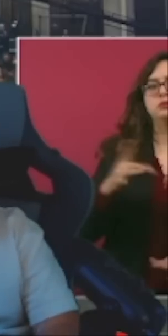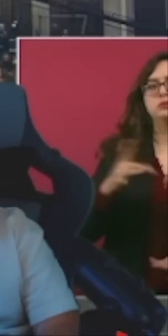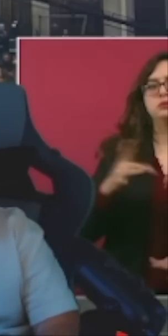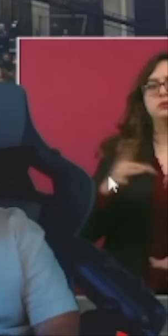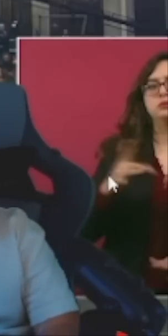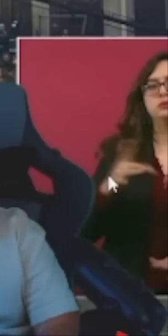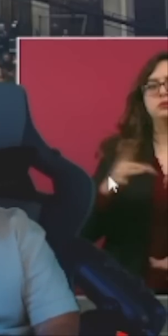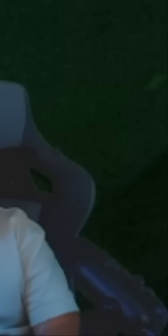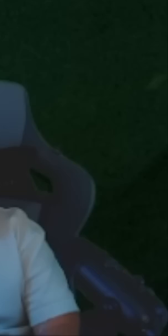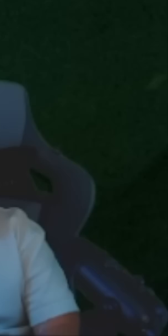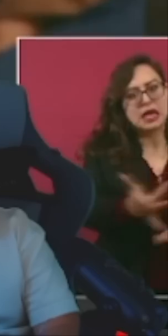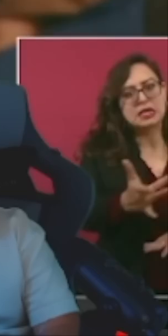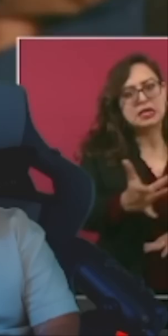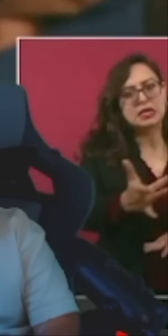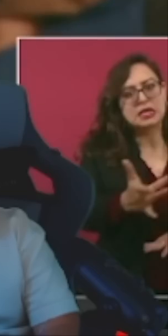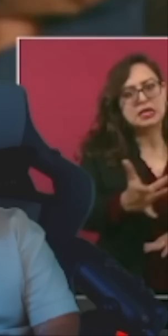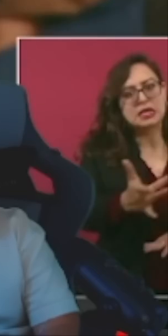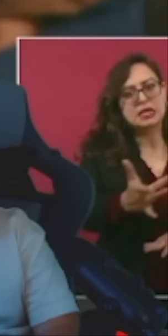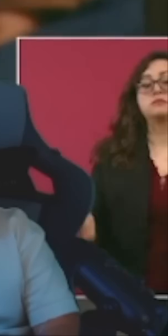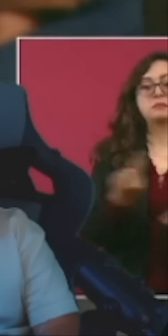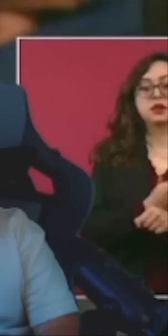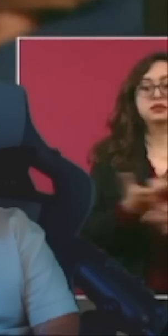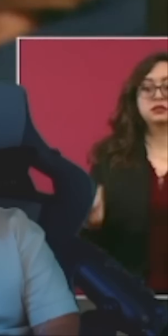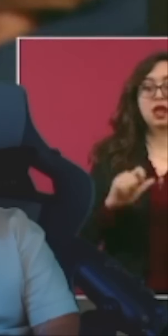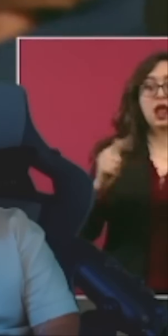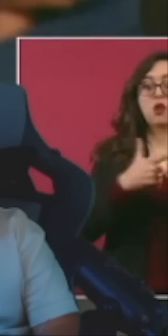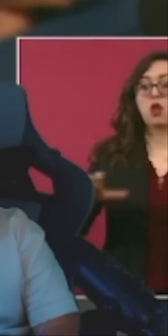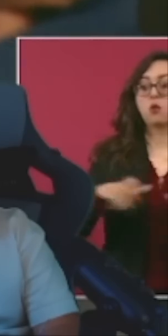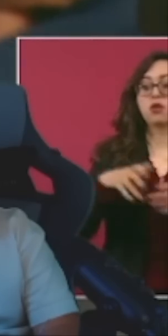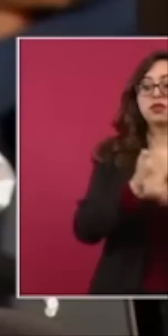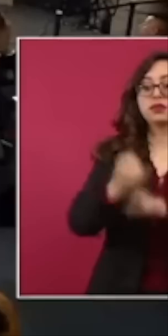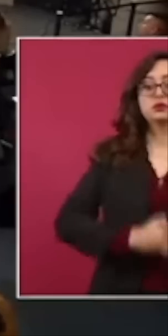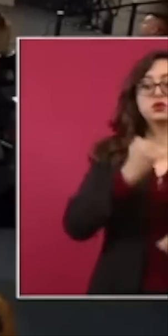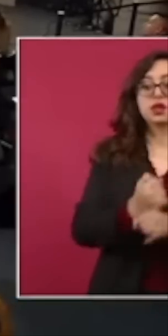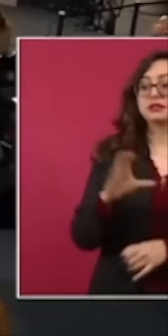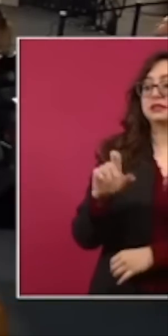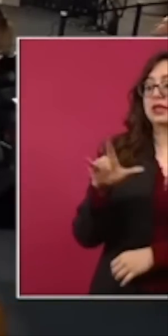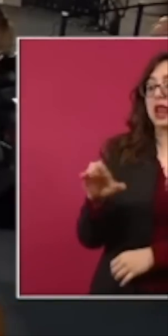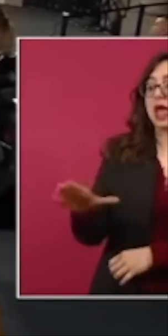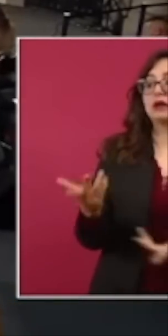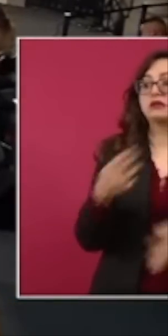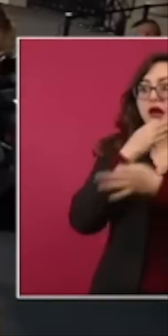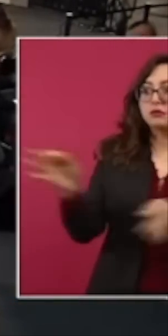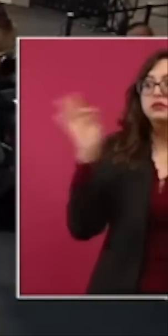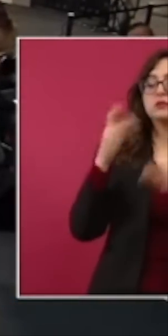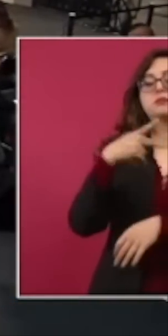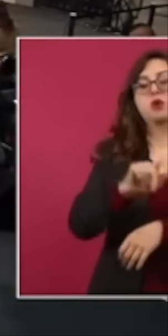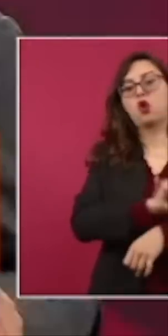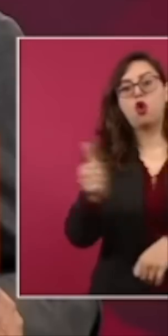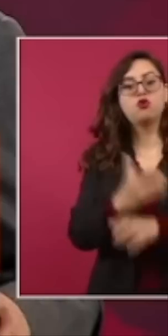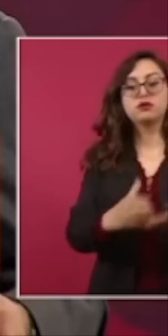video. La represión, algo con la comunidad internacional, aparte de esto. Pues hay que seguirlo haciendo, como lo planteó